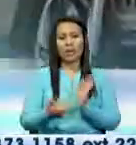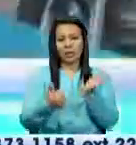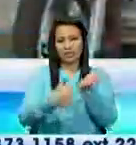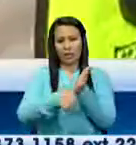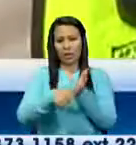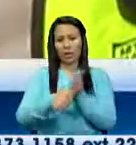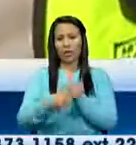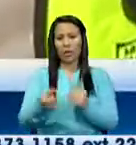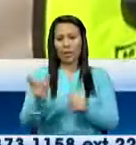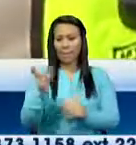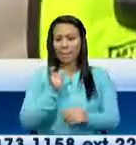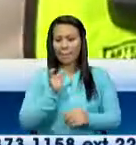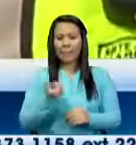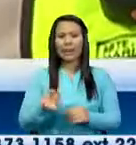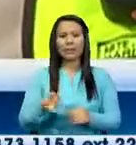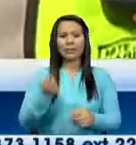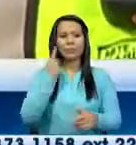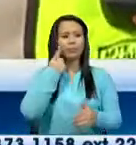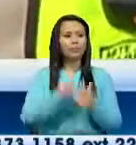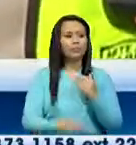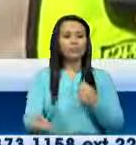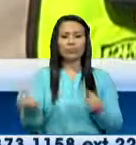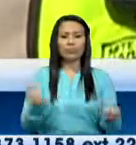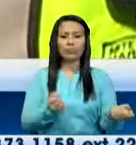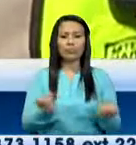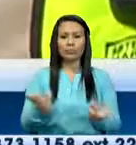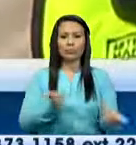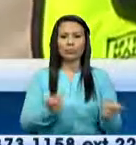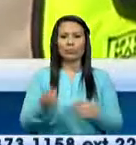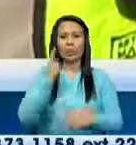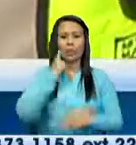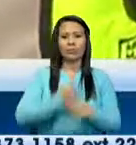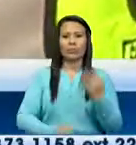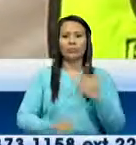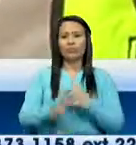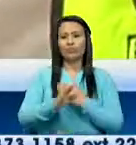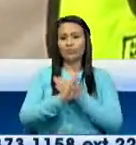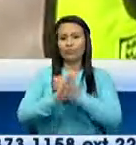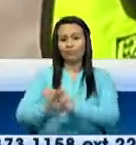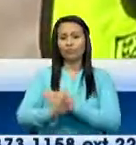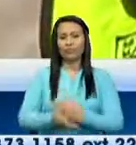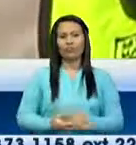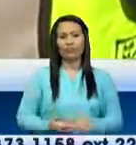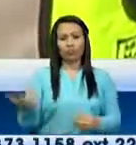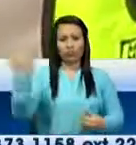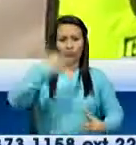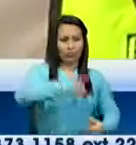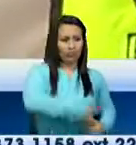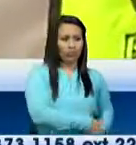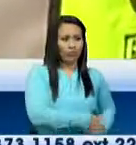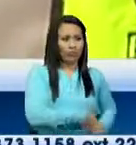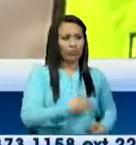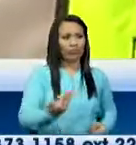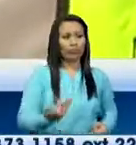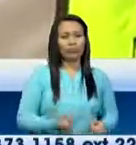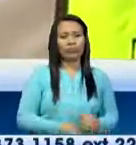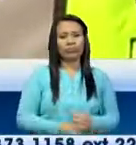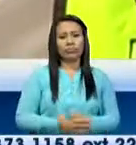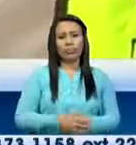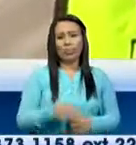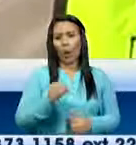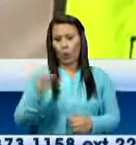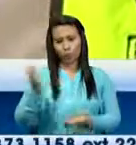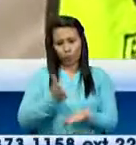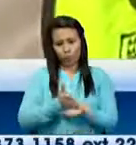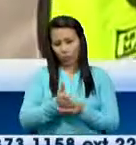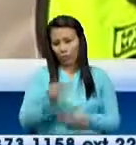regla, haciéndoles un registro minucioso para evitar así que transporten armas, tanto sea de fuego como armas